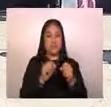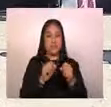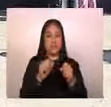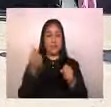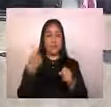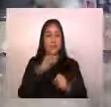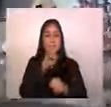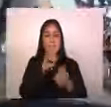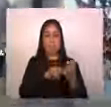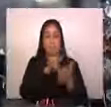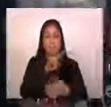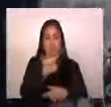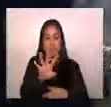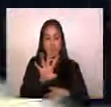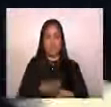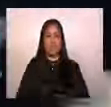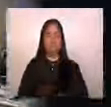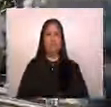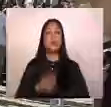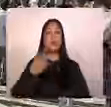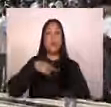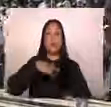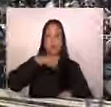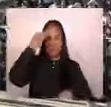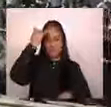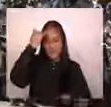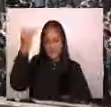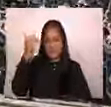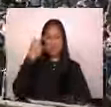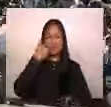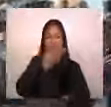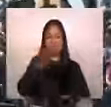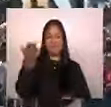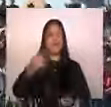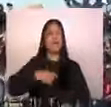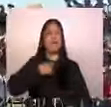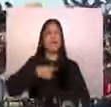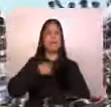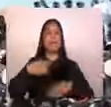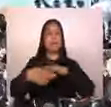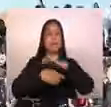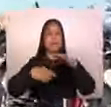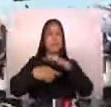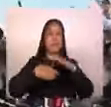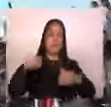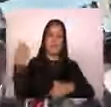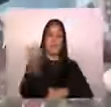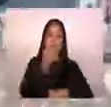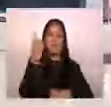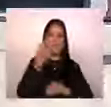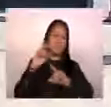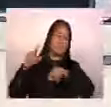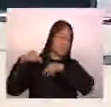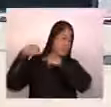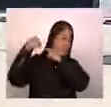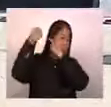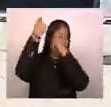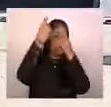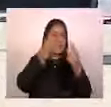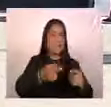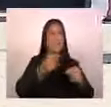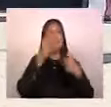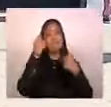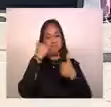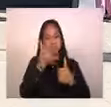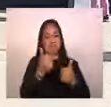Padua 2024. Nuestro saludo a las maestras de párvulos de todos los tiempos, muy